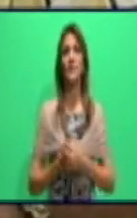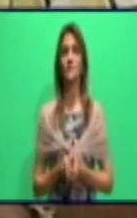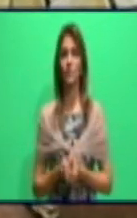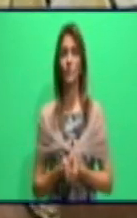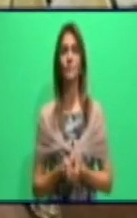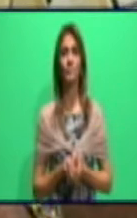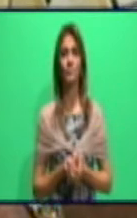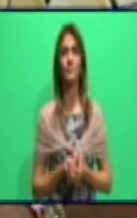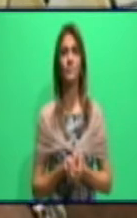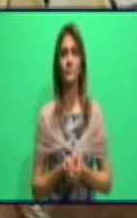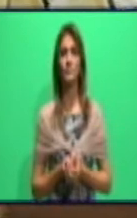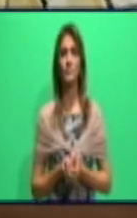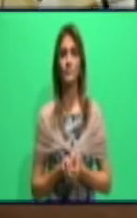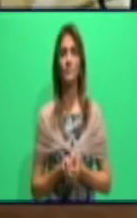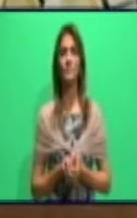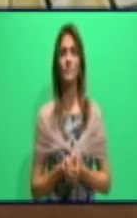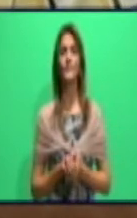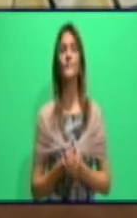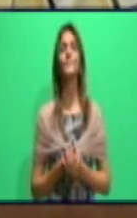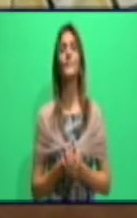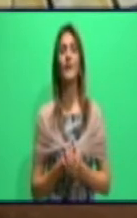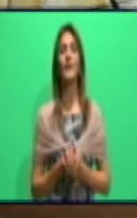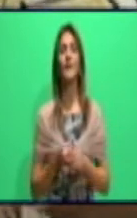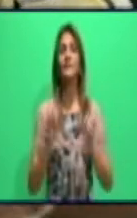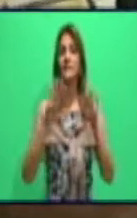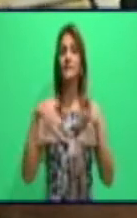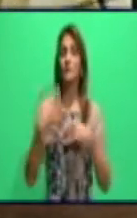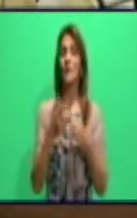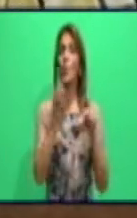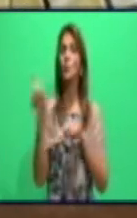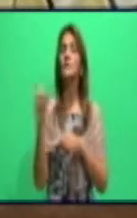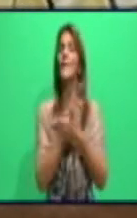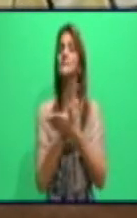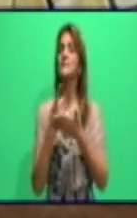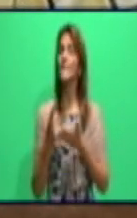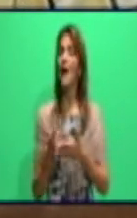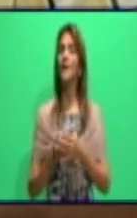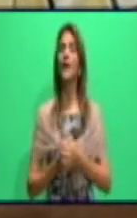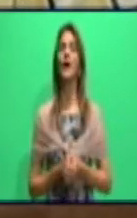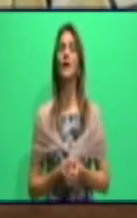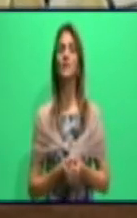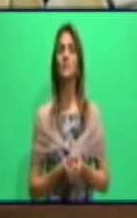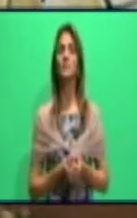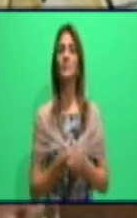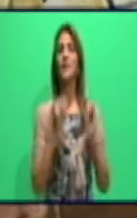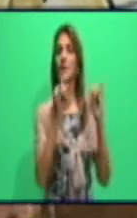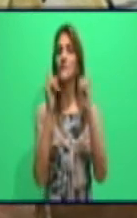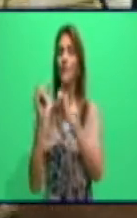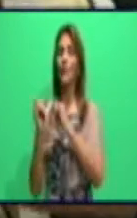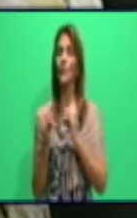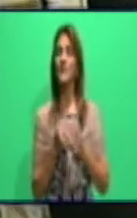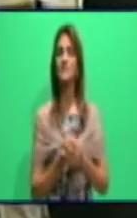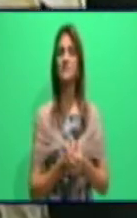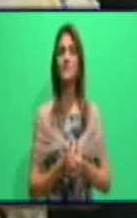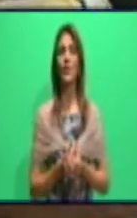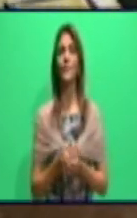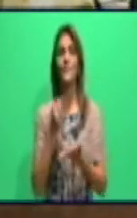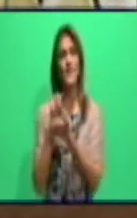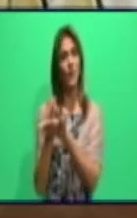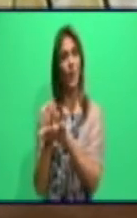municipios te comento que en esta última semana o sea estamos la información del miércoles